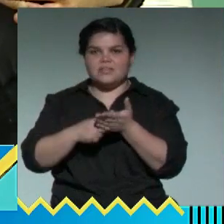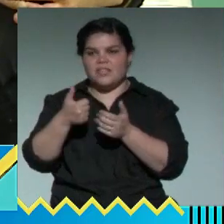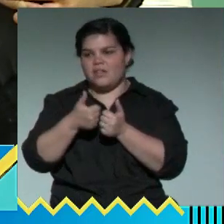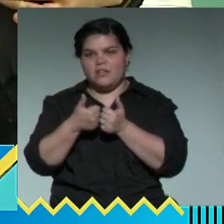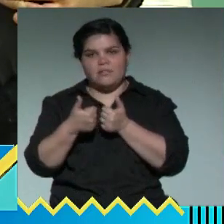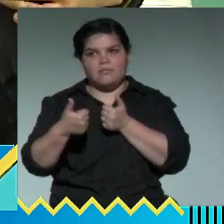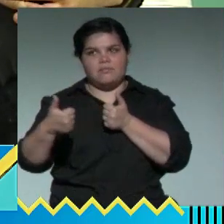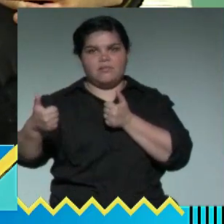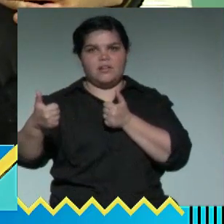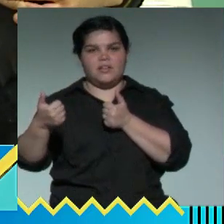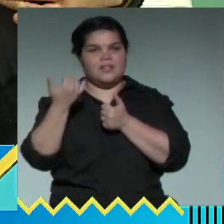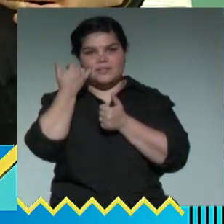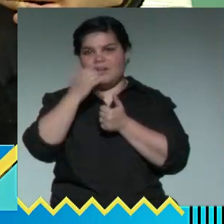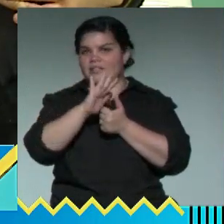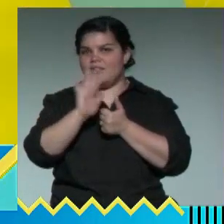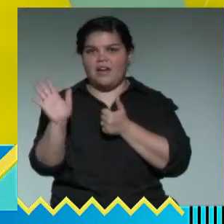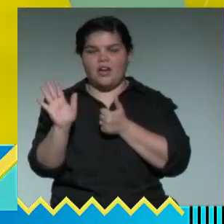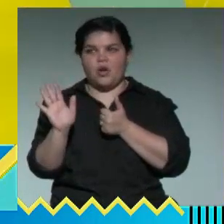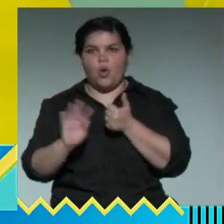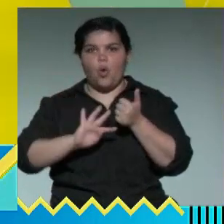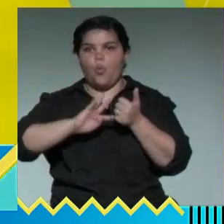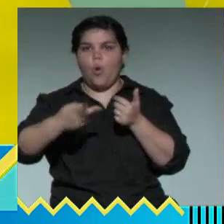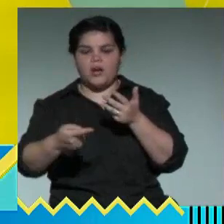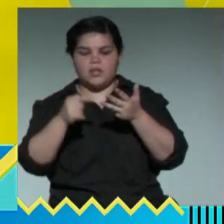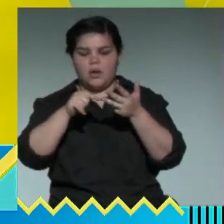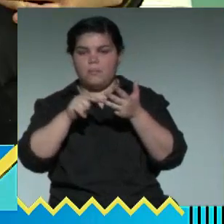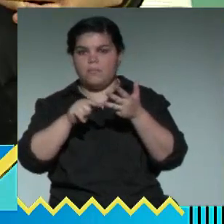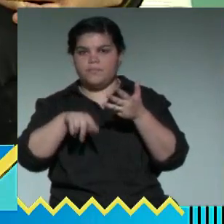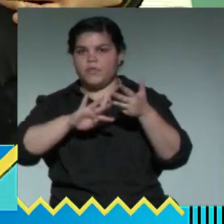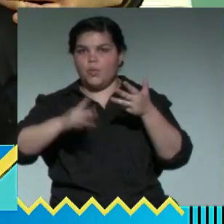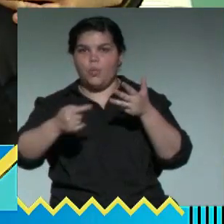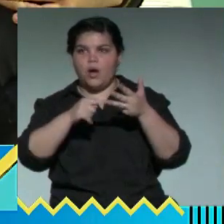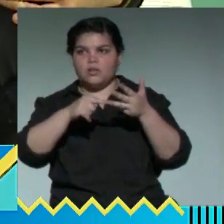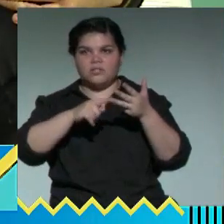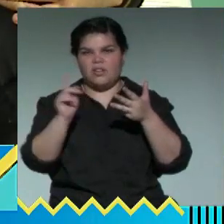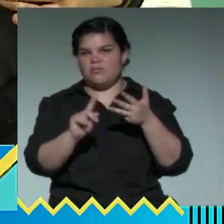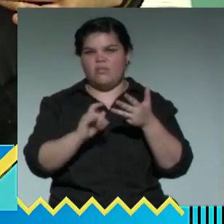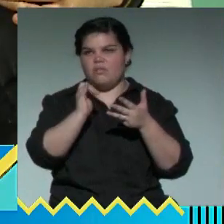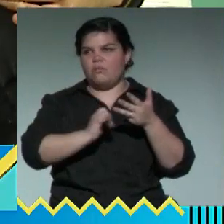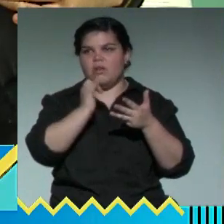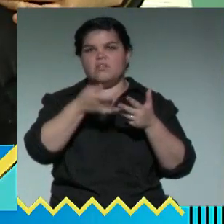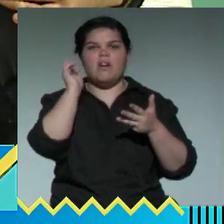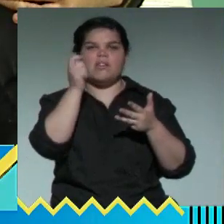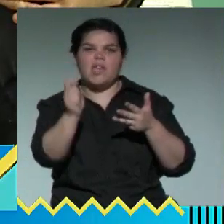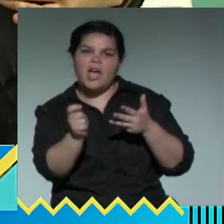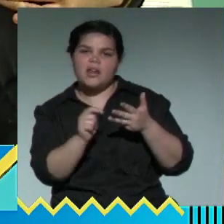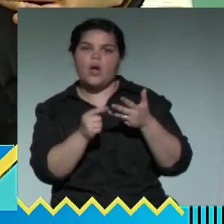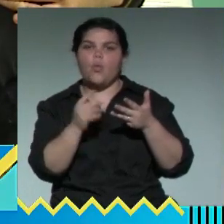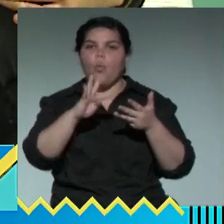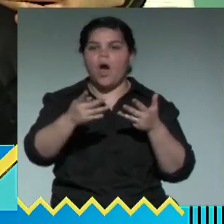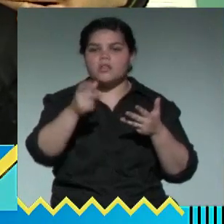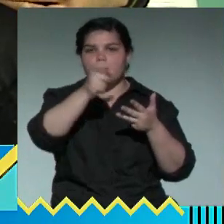también medio, bueno, no hay un cuarto Soda. Siempre se hablaba del cuarto Soda, si era Tweety González, Coleman, o... Pero